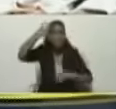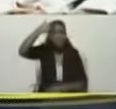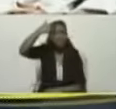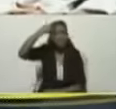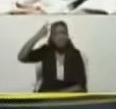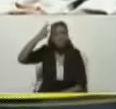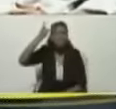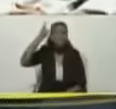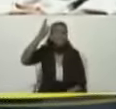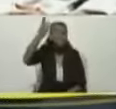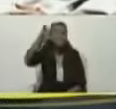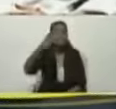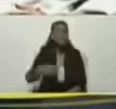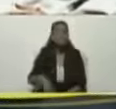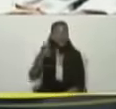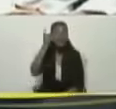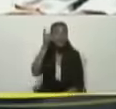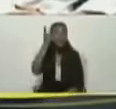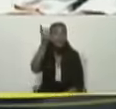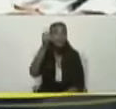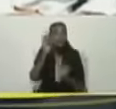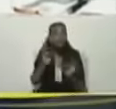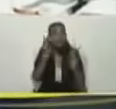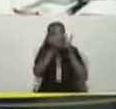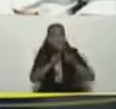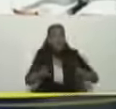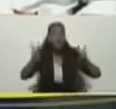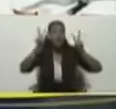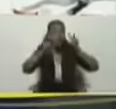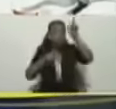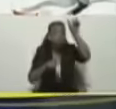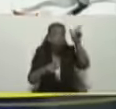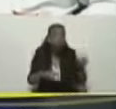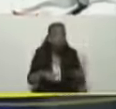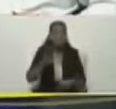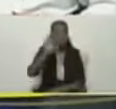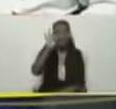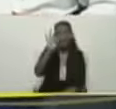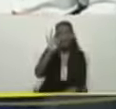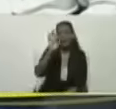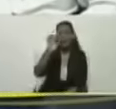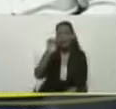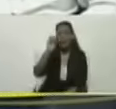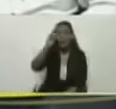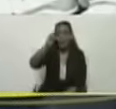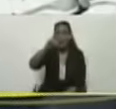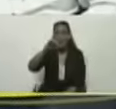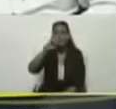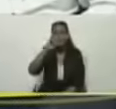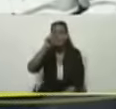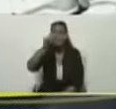el sentimiento y los valores del feminismo.